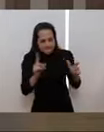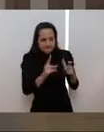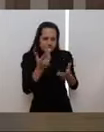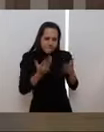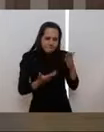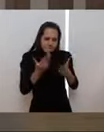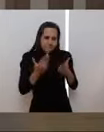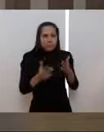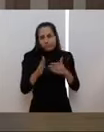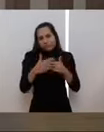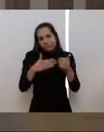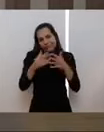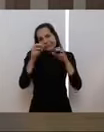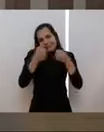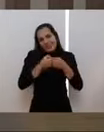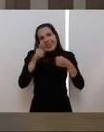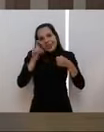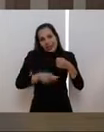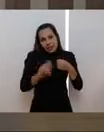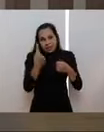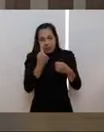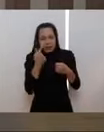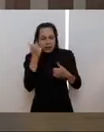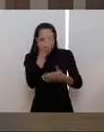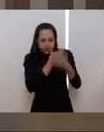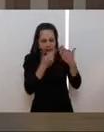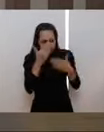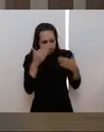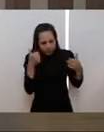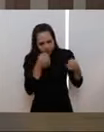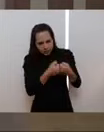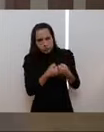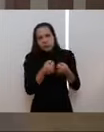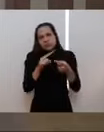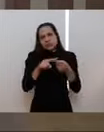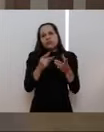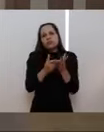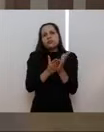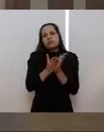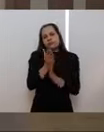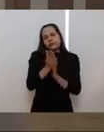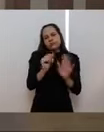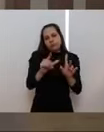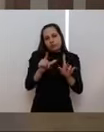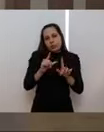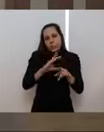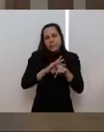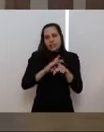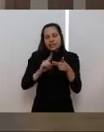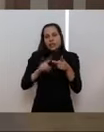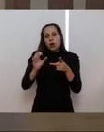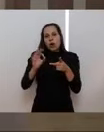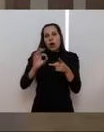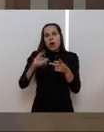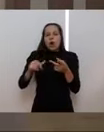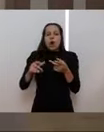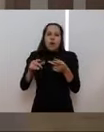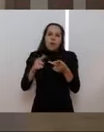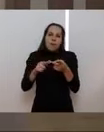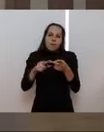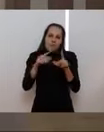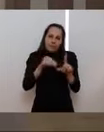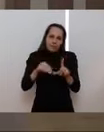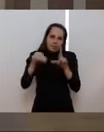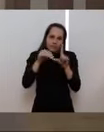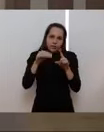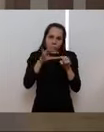convenio eso aplica como digo para pregrado tanto de medicina como las áreas afines de salud y para los postgrados de primera y segunda